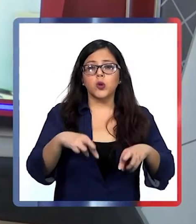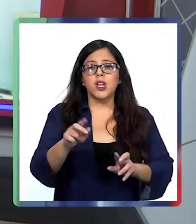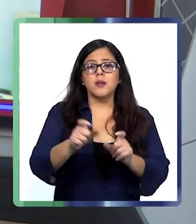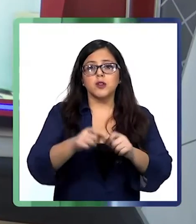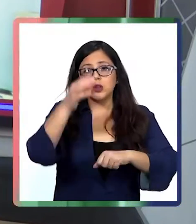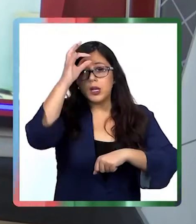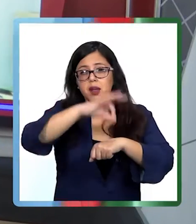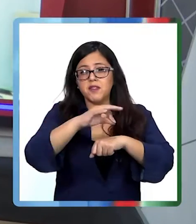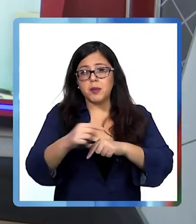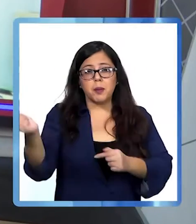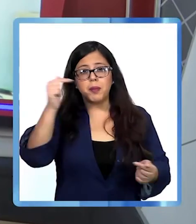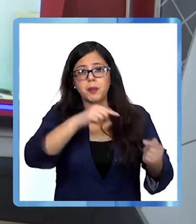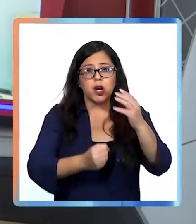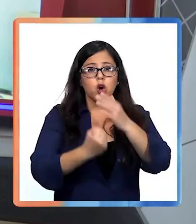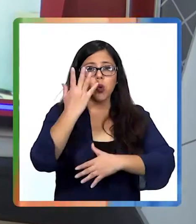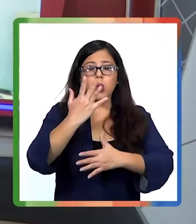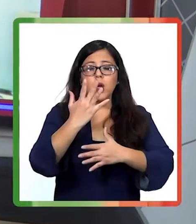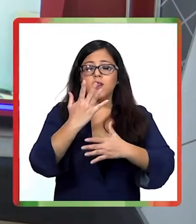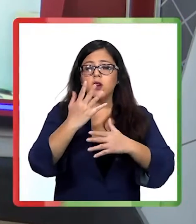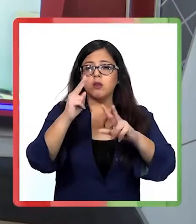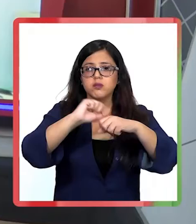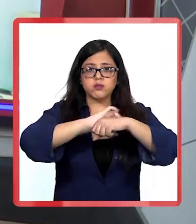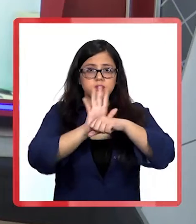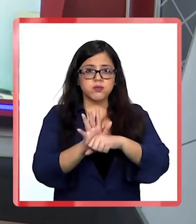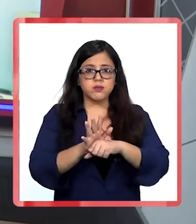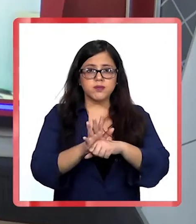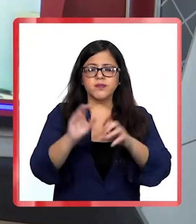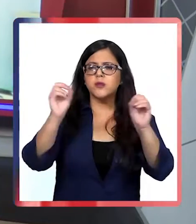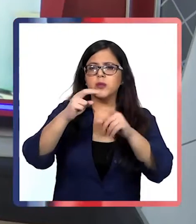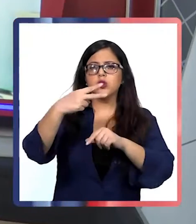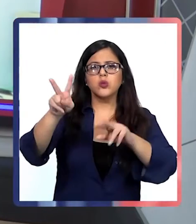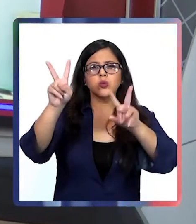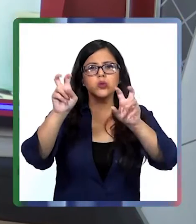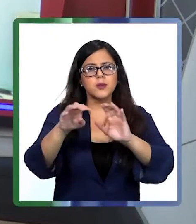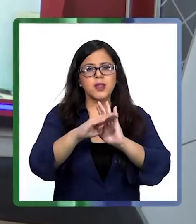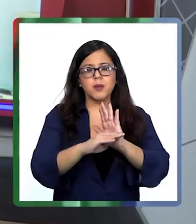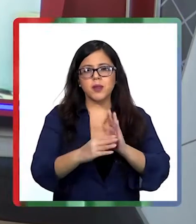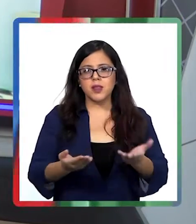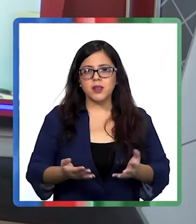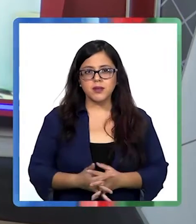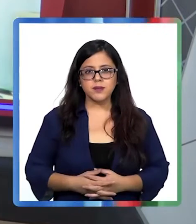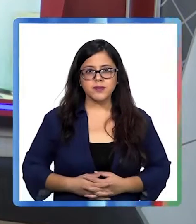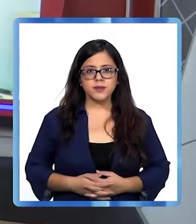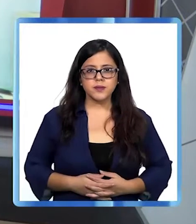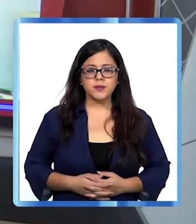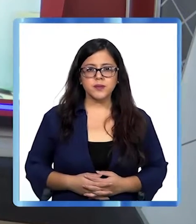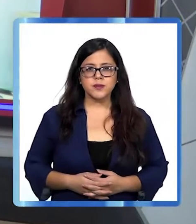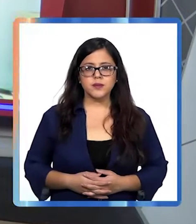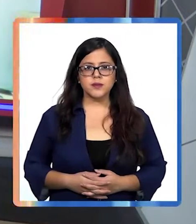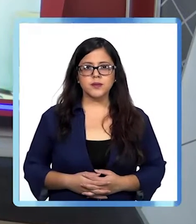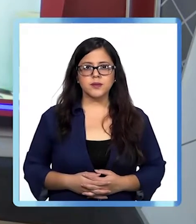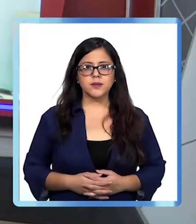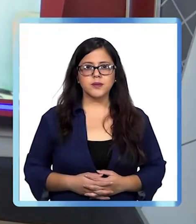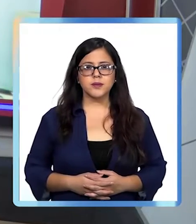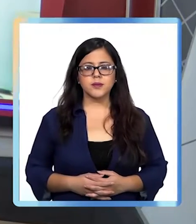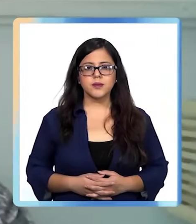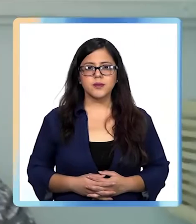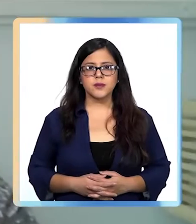nunca, la posibilidad de personas infectadas ingresando a Chile con nuevas variantes. ¿Cuál es su análisis de ese tipo de medidas, por